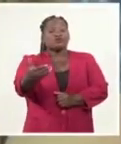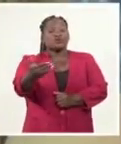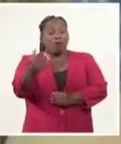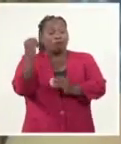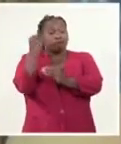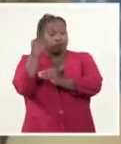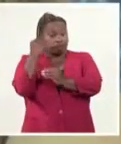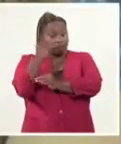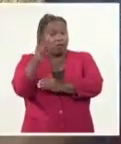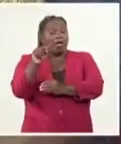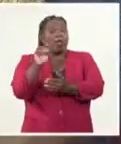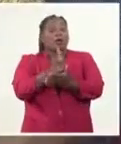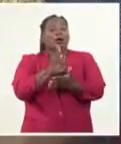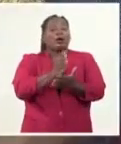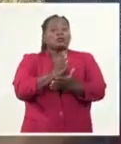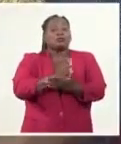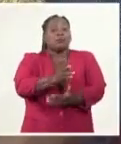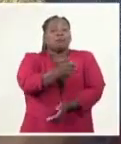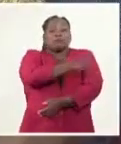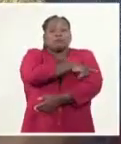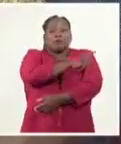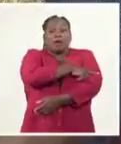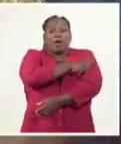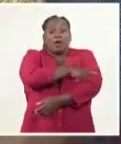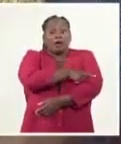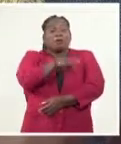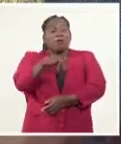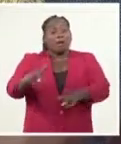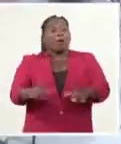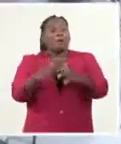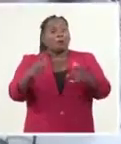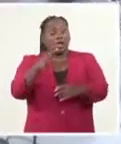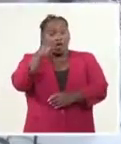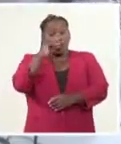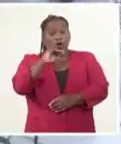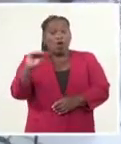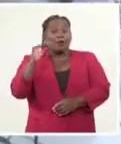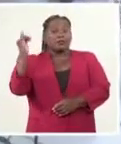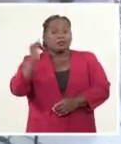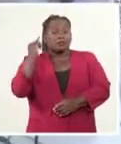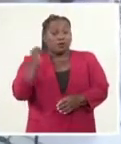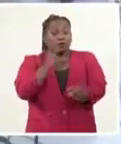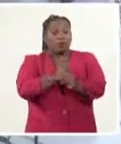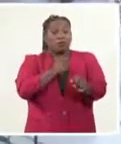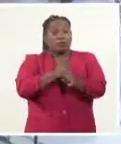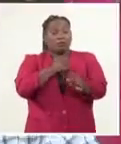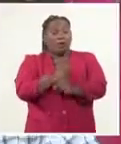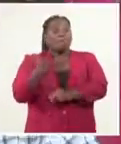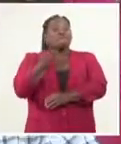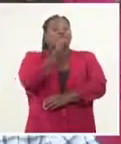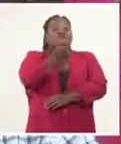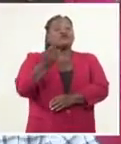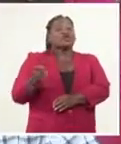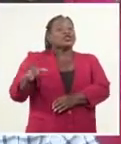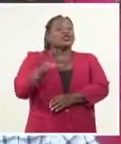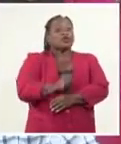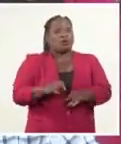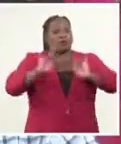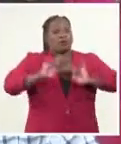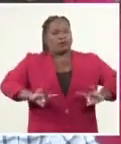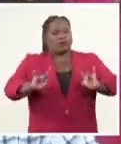la educación primaria para llevarla a la norma internacional y trabajar para que todos los profesores sean